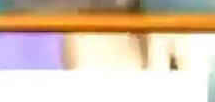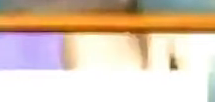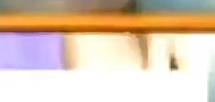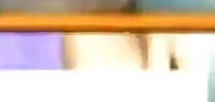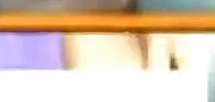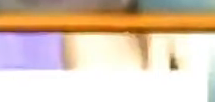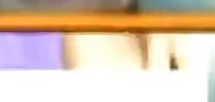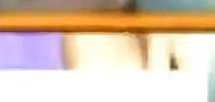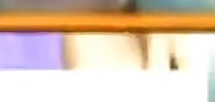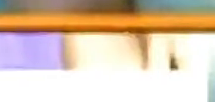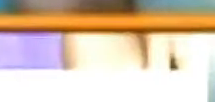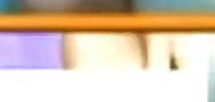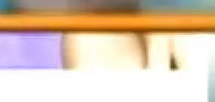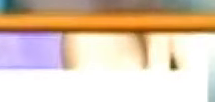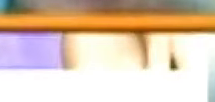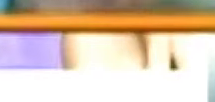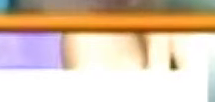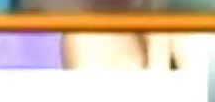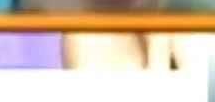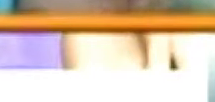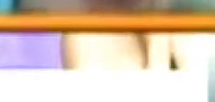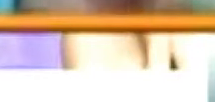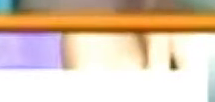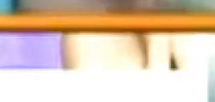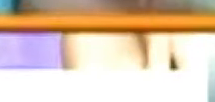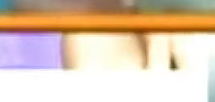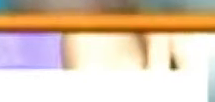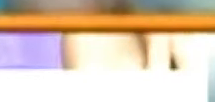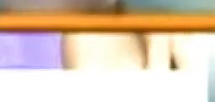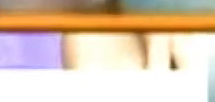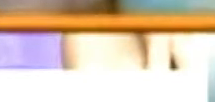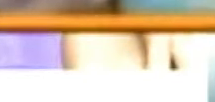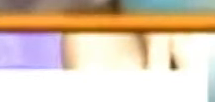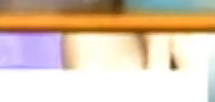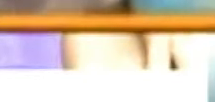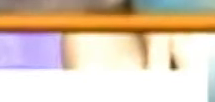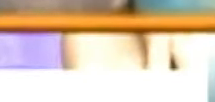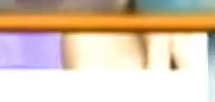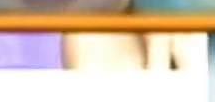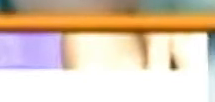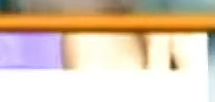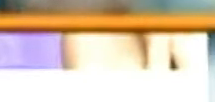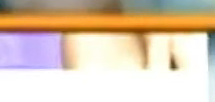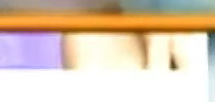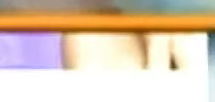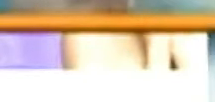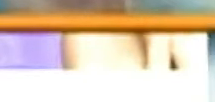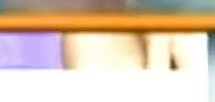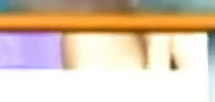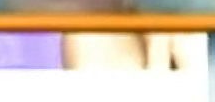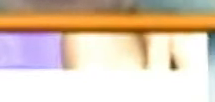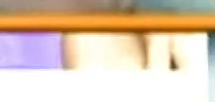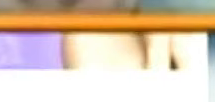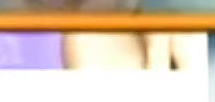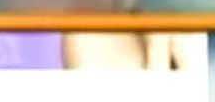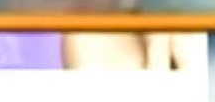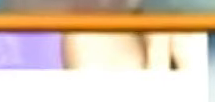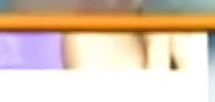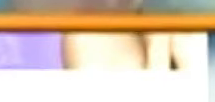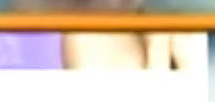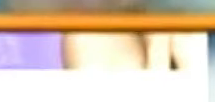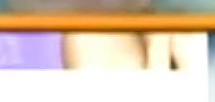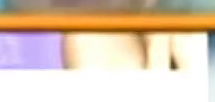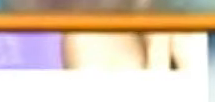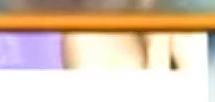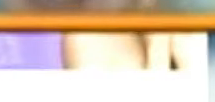Pero tampoco la gente cree en Guaidó. Ese Guaidó que movía millones de personas. Que les van a enviar. Se los prometieron desde el